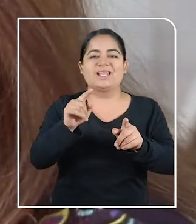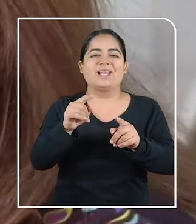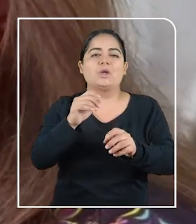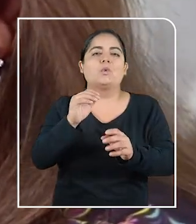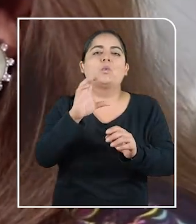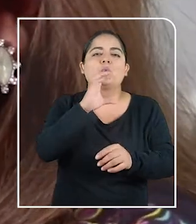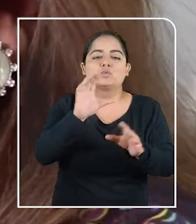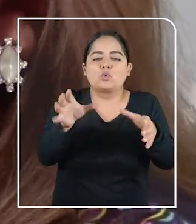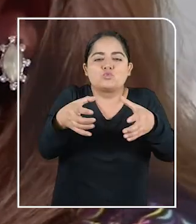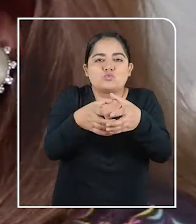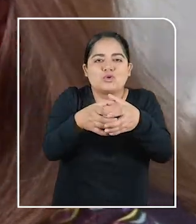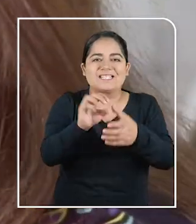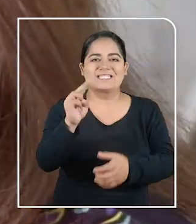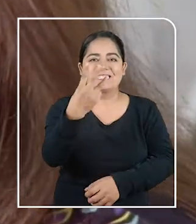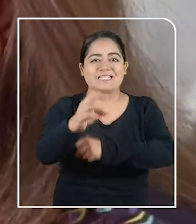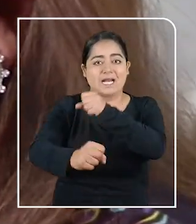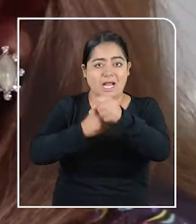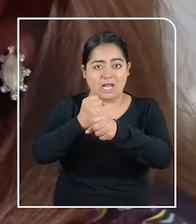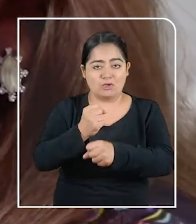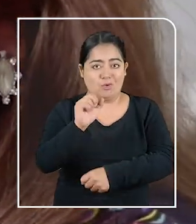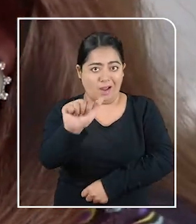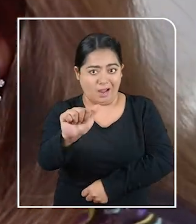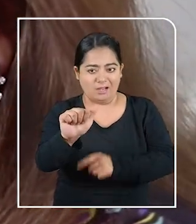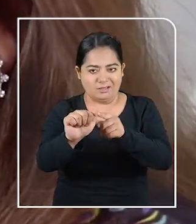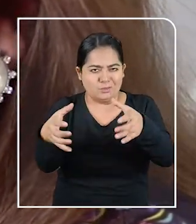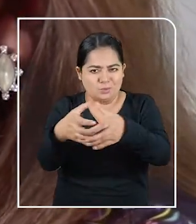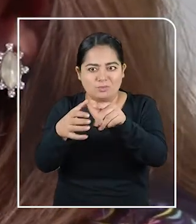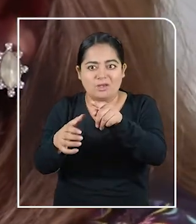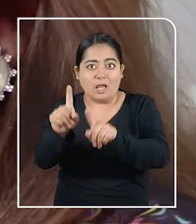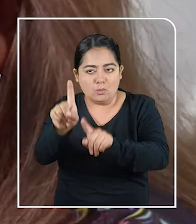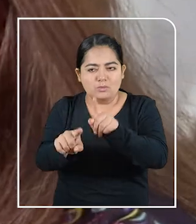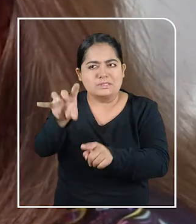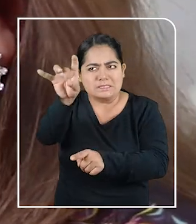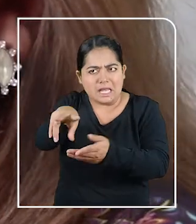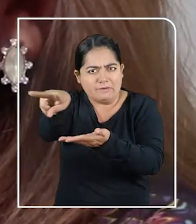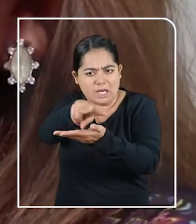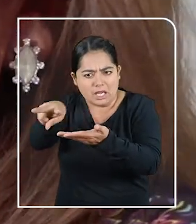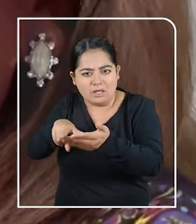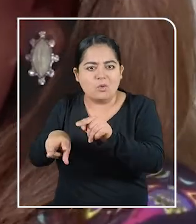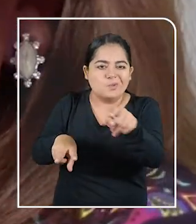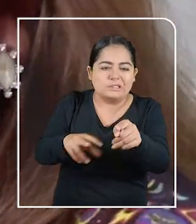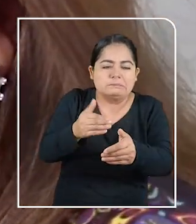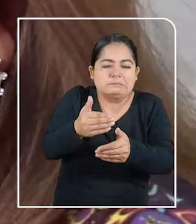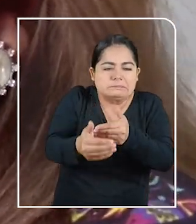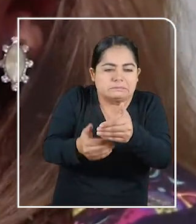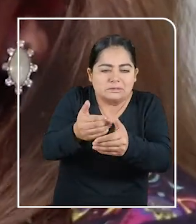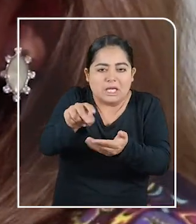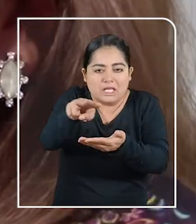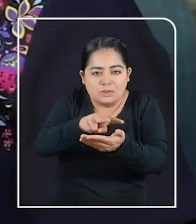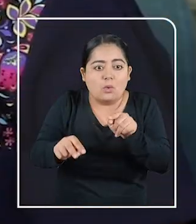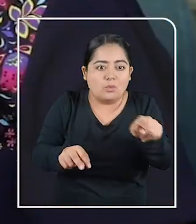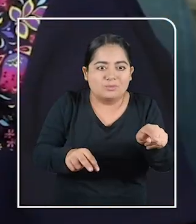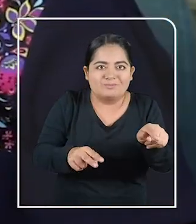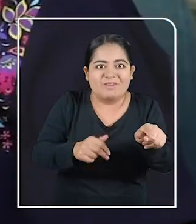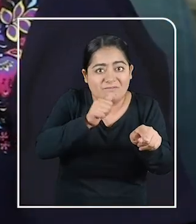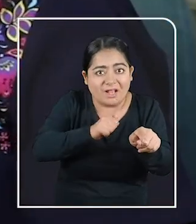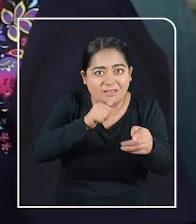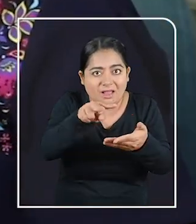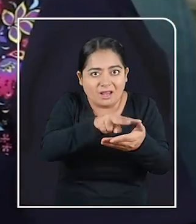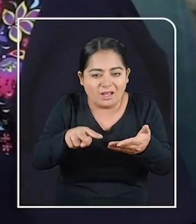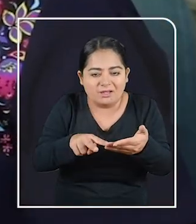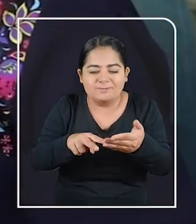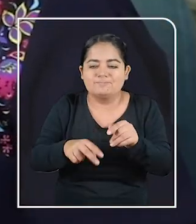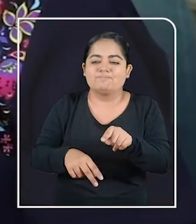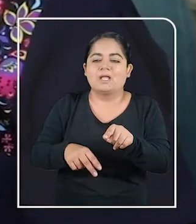año A, como les decía anteriormente, niños no lectores o niños en proceso lector y niños ya lectores, quisimos continuar la